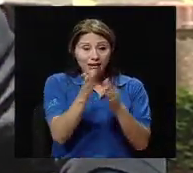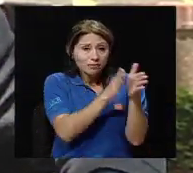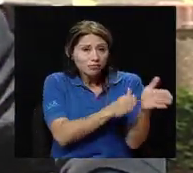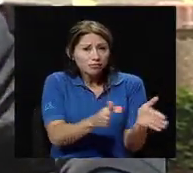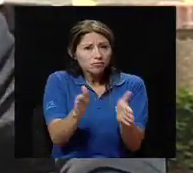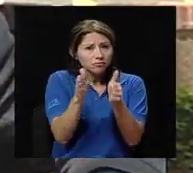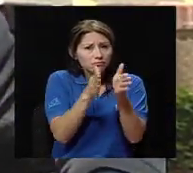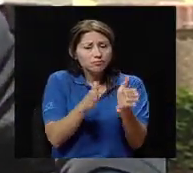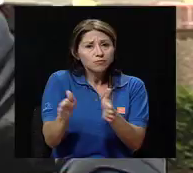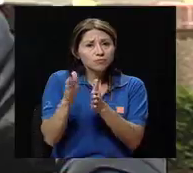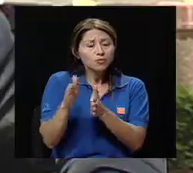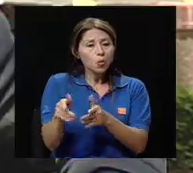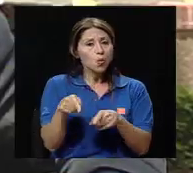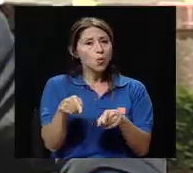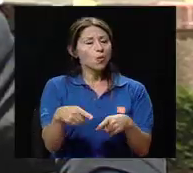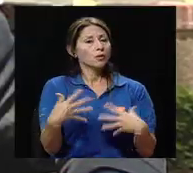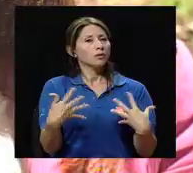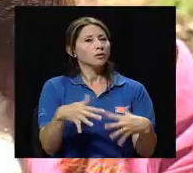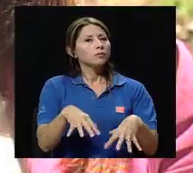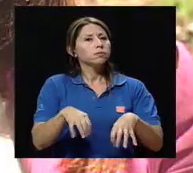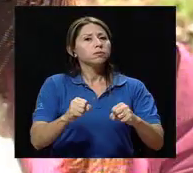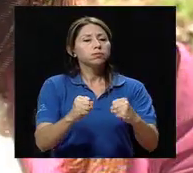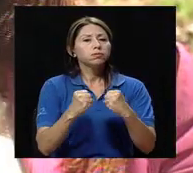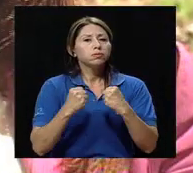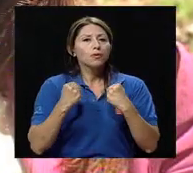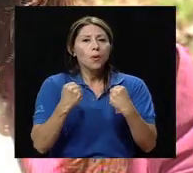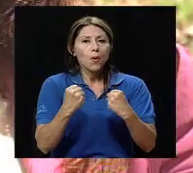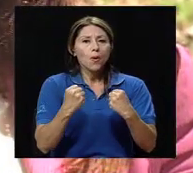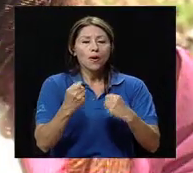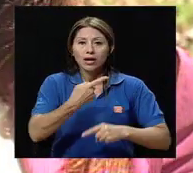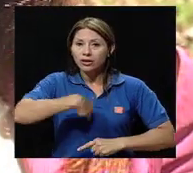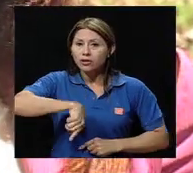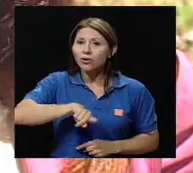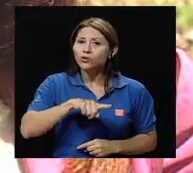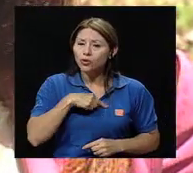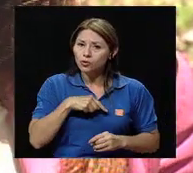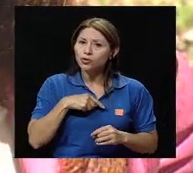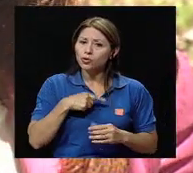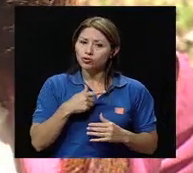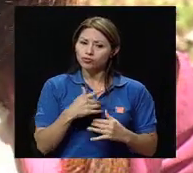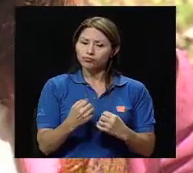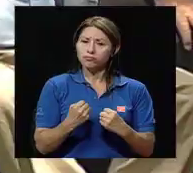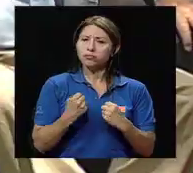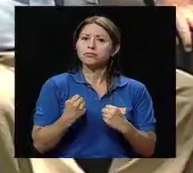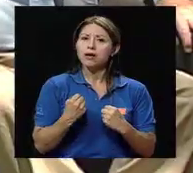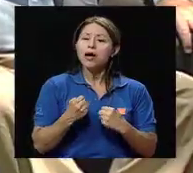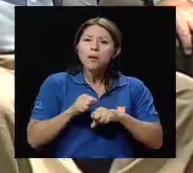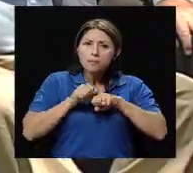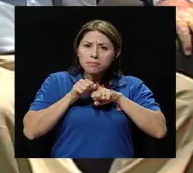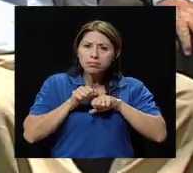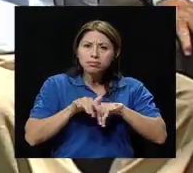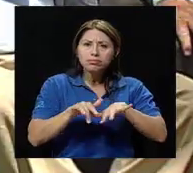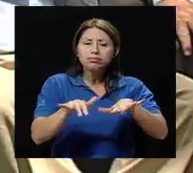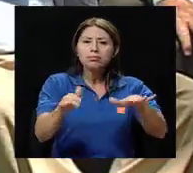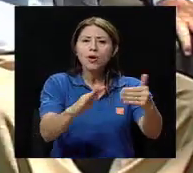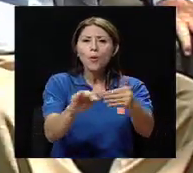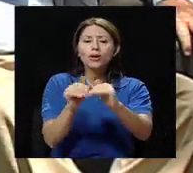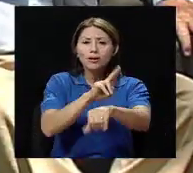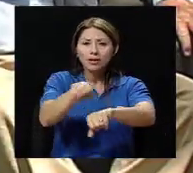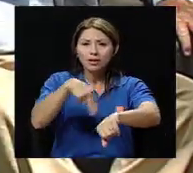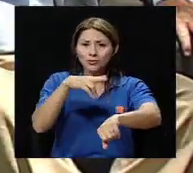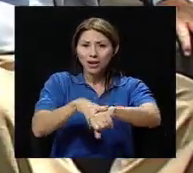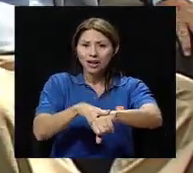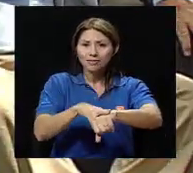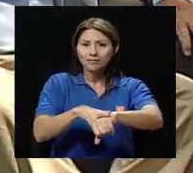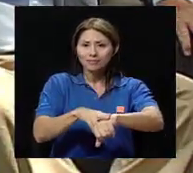esa misma organización es la que nosotros podríamos transmitir a la comunidad nacional. Esto de haber creado las